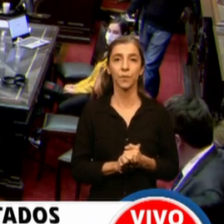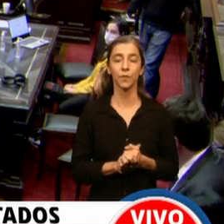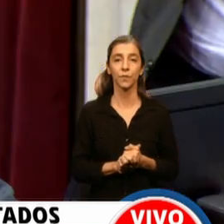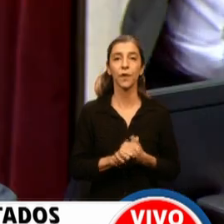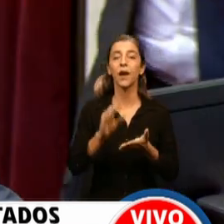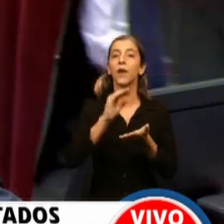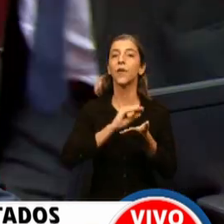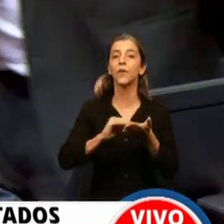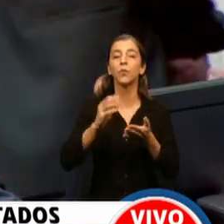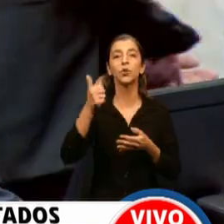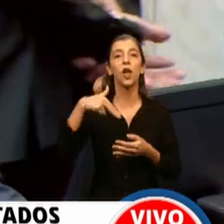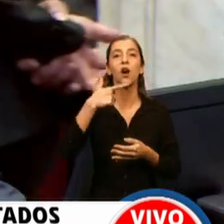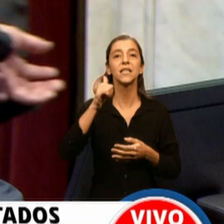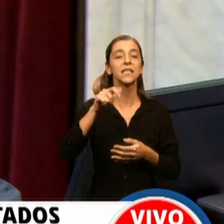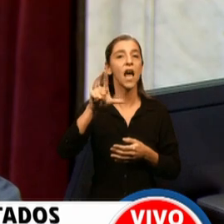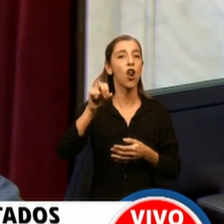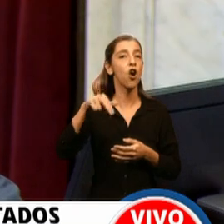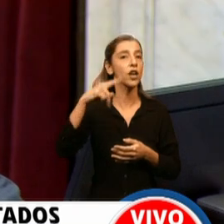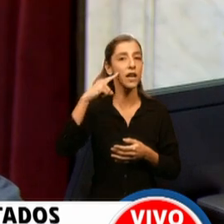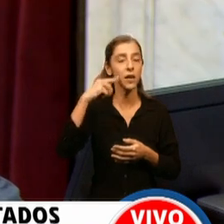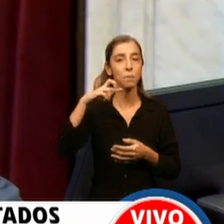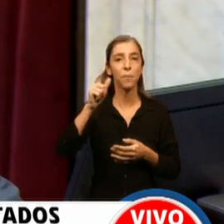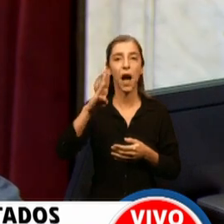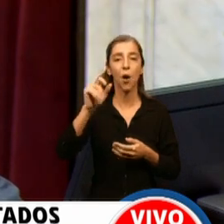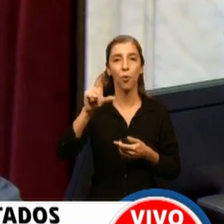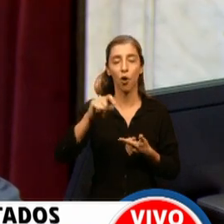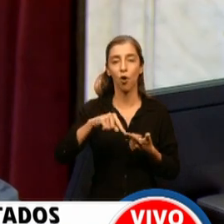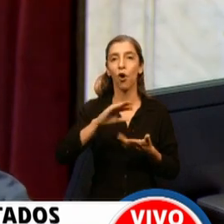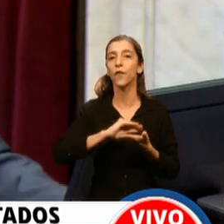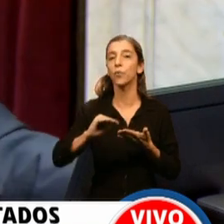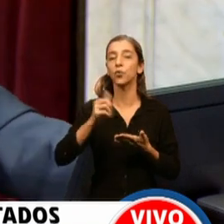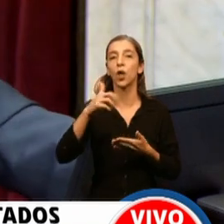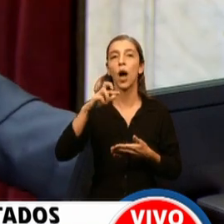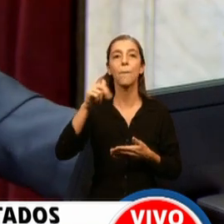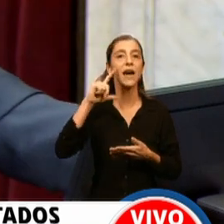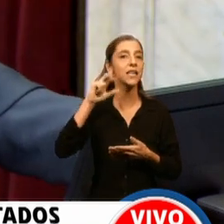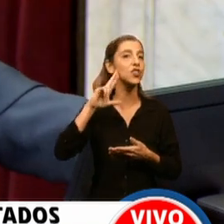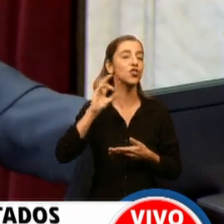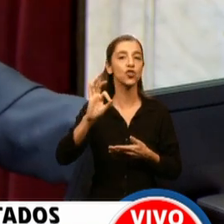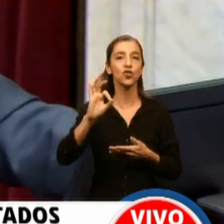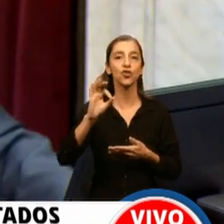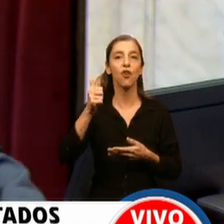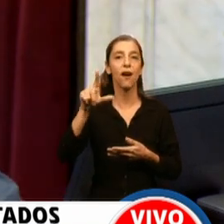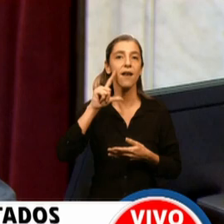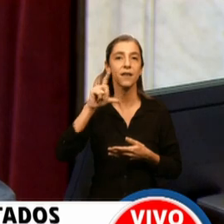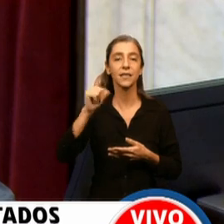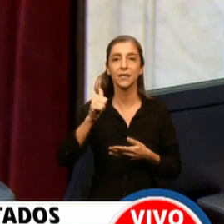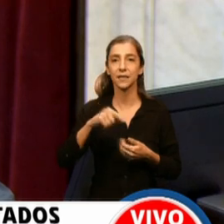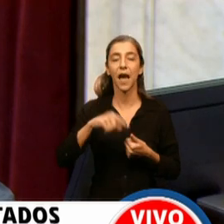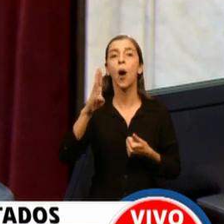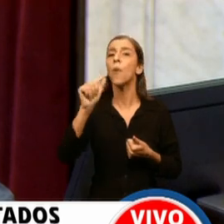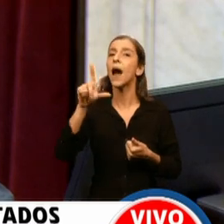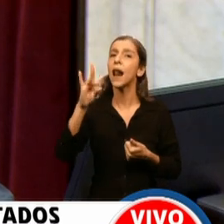diputado ansaloni pablo diputado aparicio alicia diputado héctor